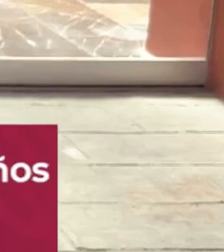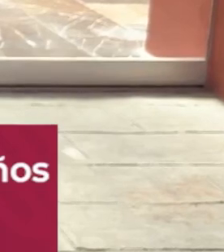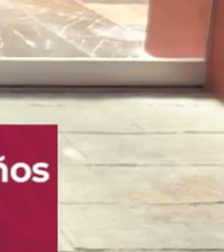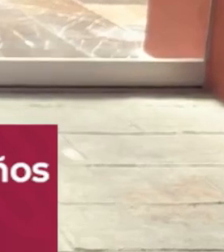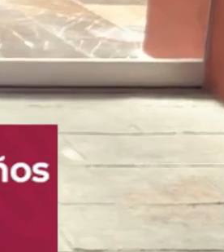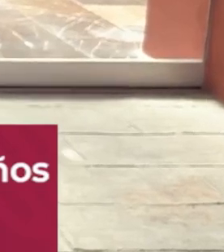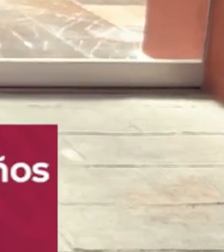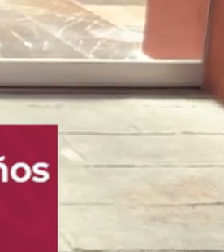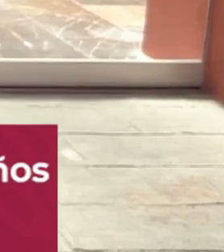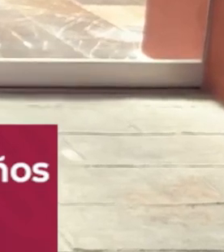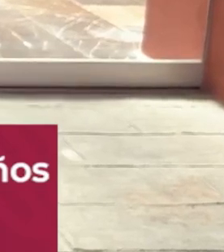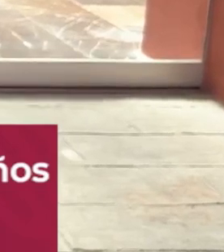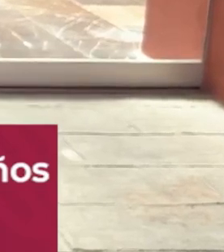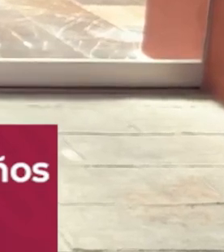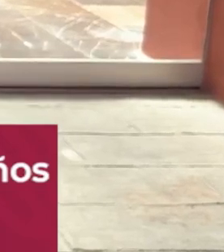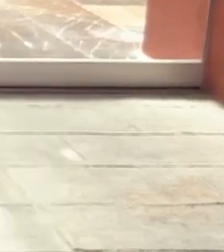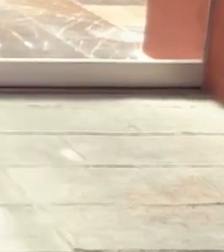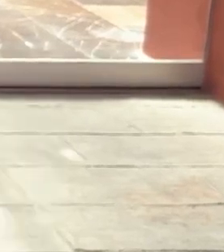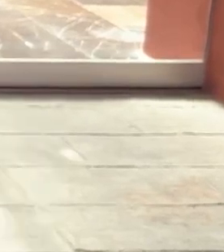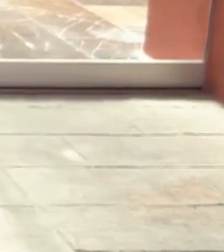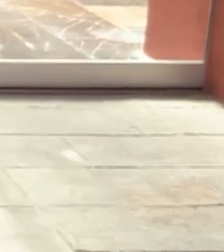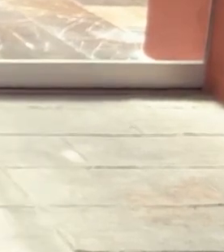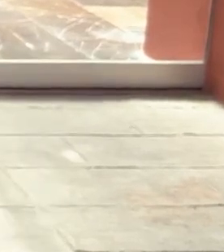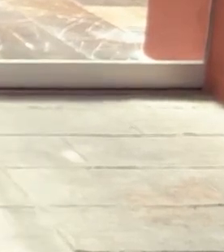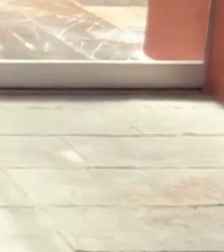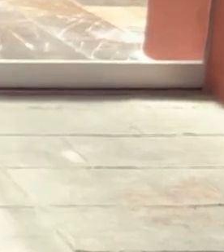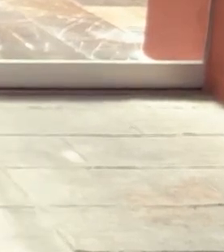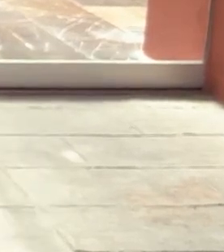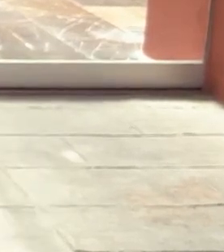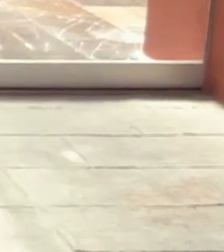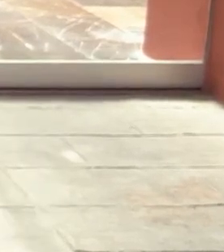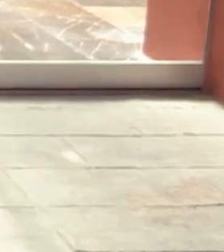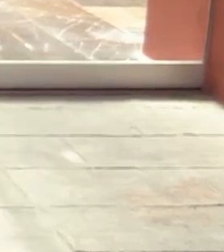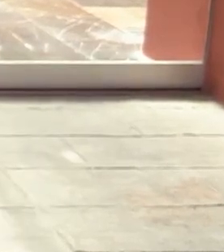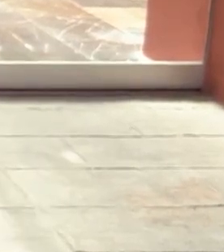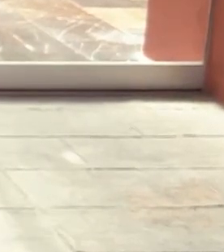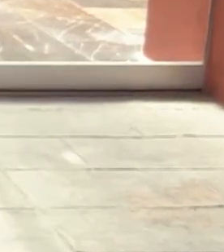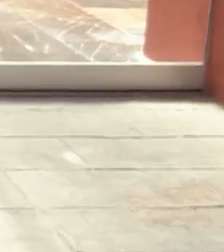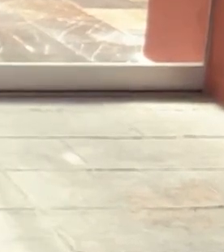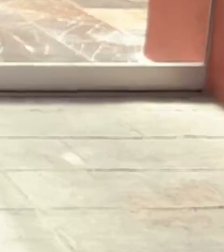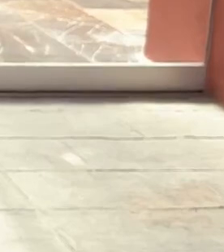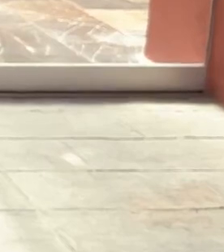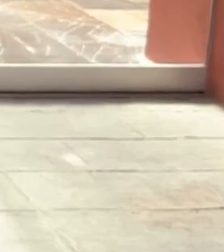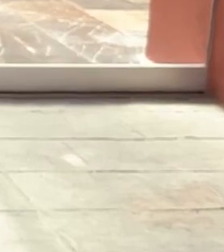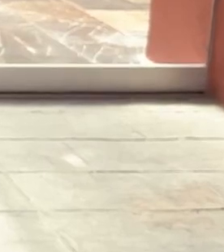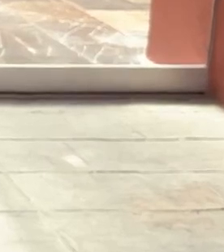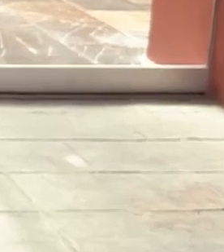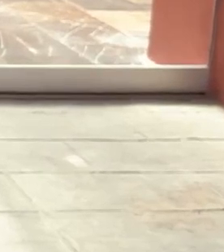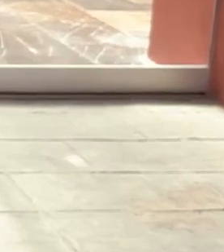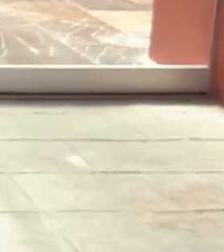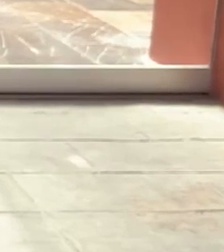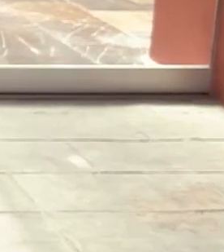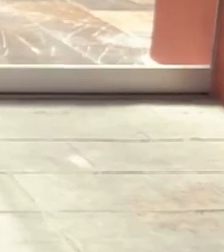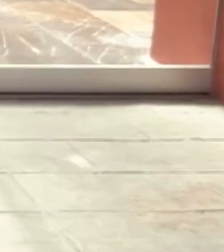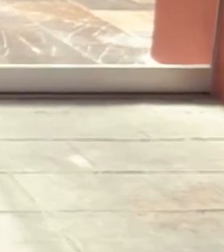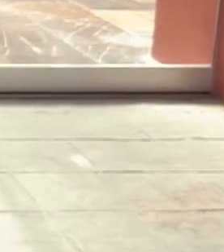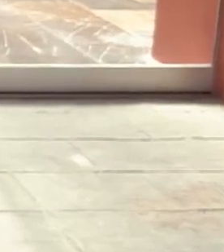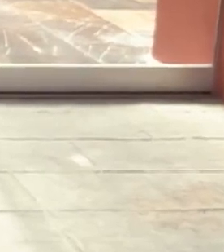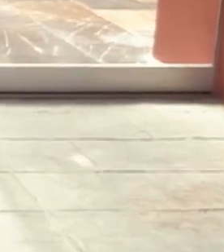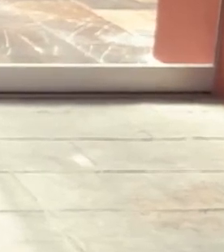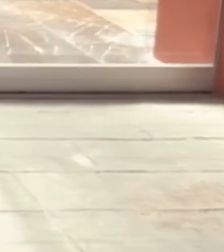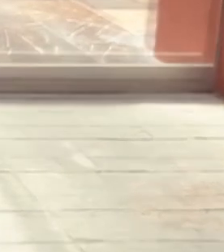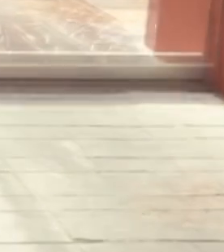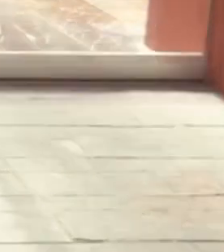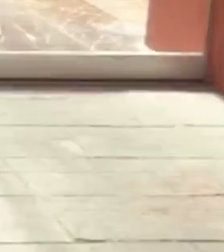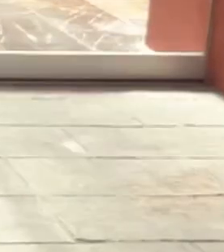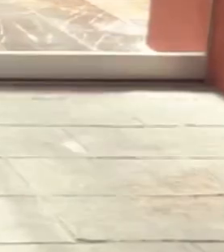Ya estoy contrato definitivo y para esto me ampara mi